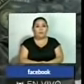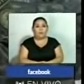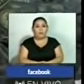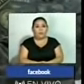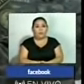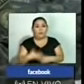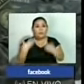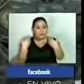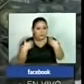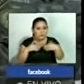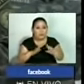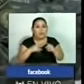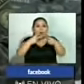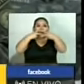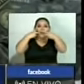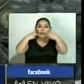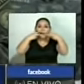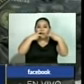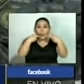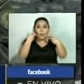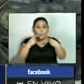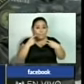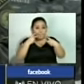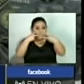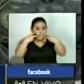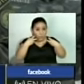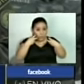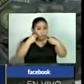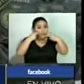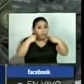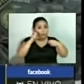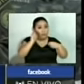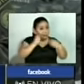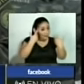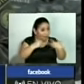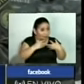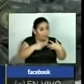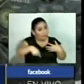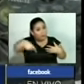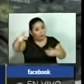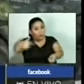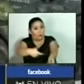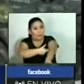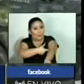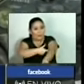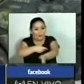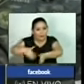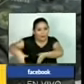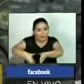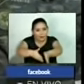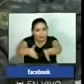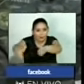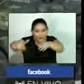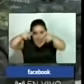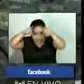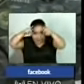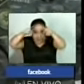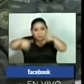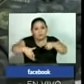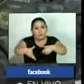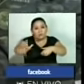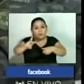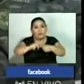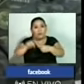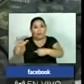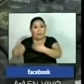el hisopado e inmediatamente lo remitieron al Hospital Saldaña. En el Hospital Saldaña se